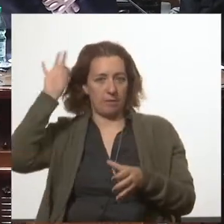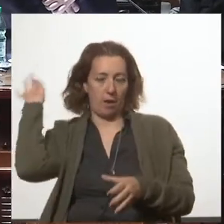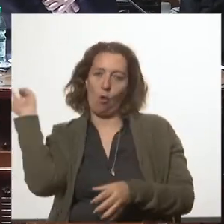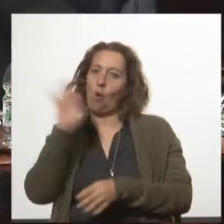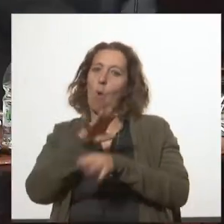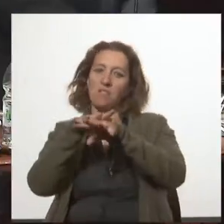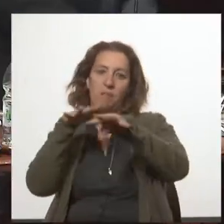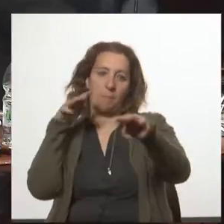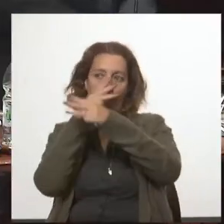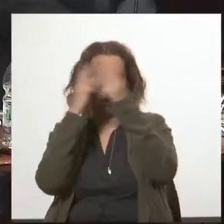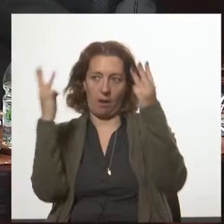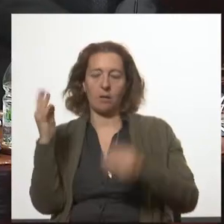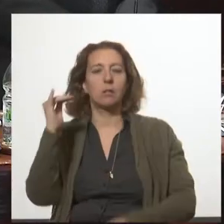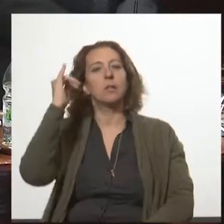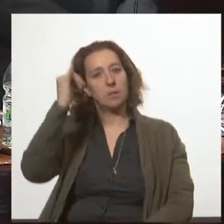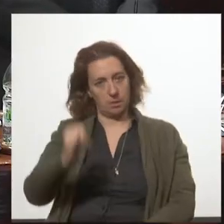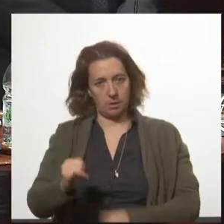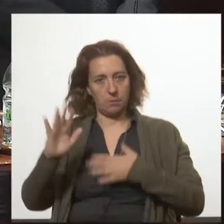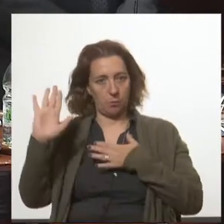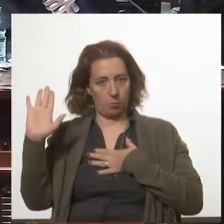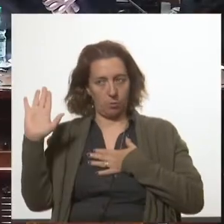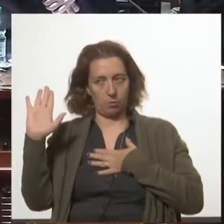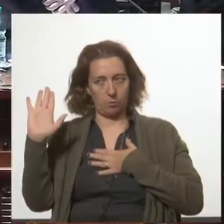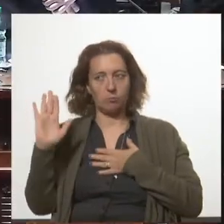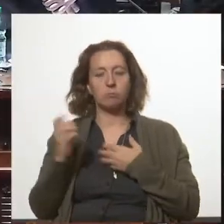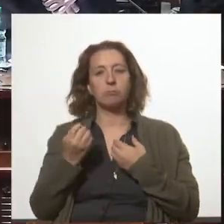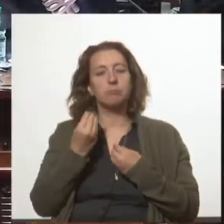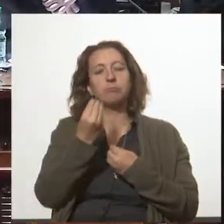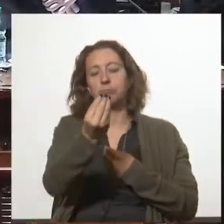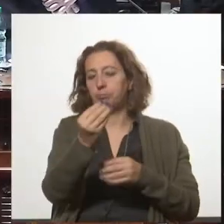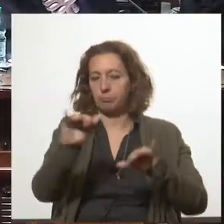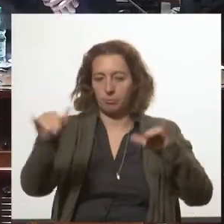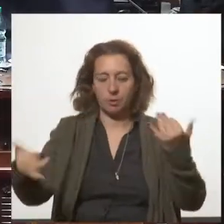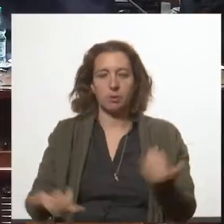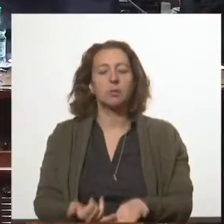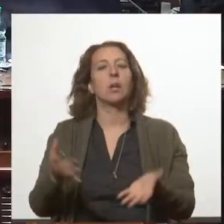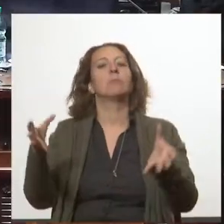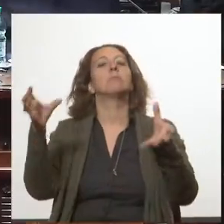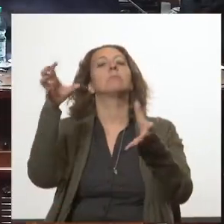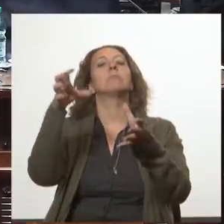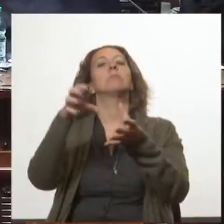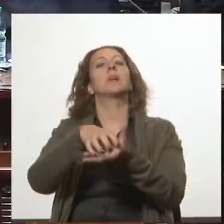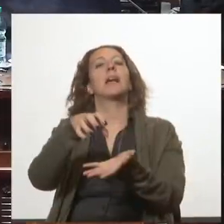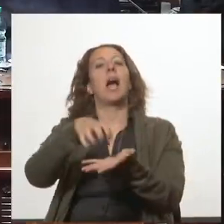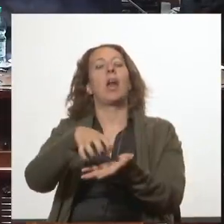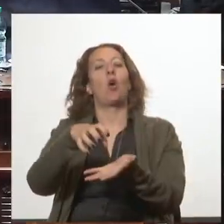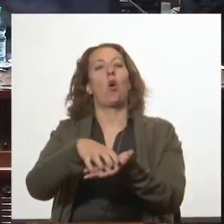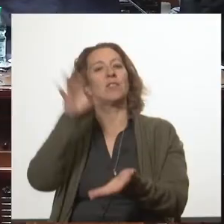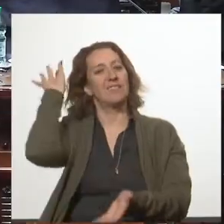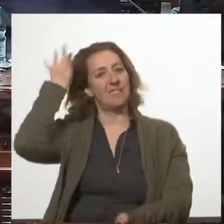asamblea general sí prometo queda usted investigado gracias